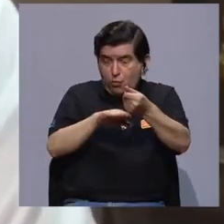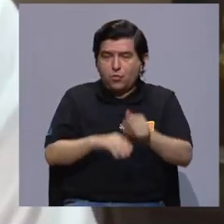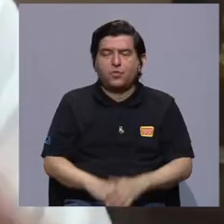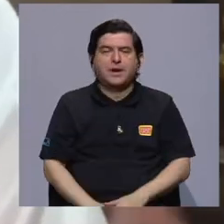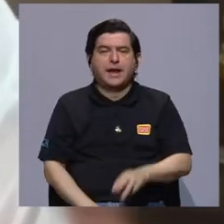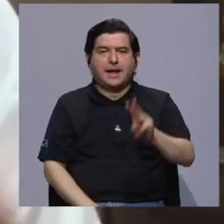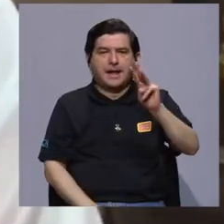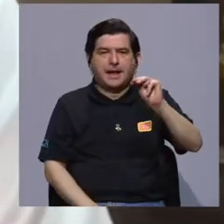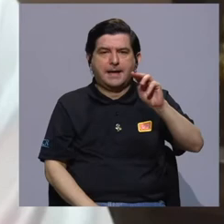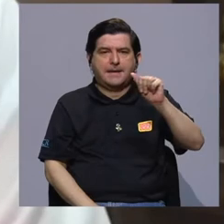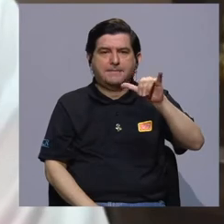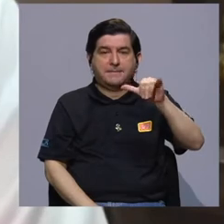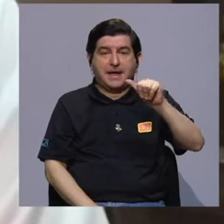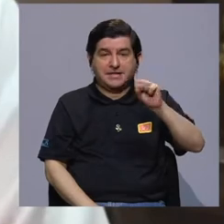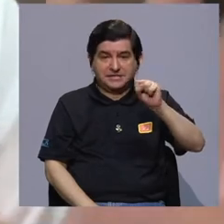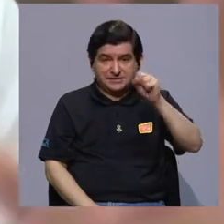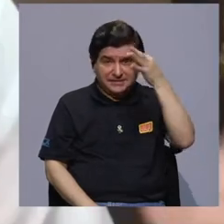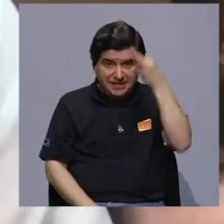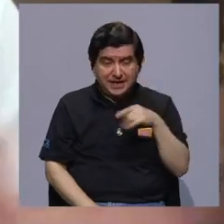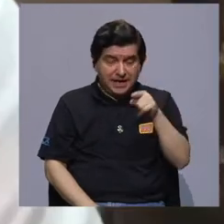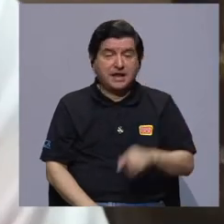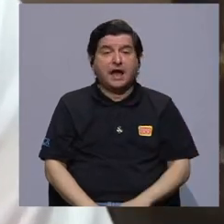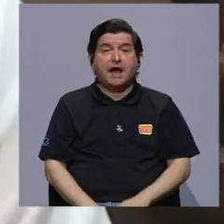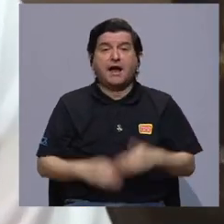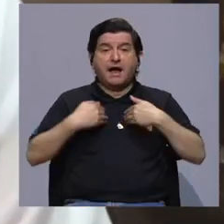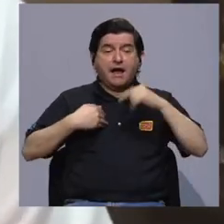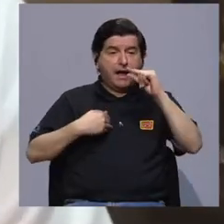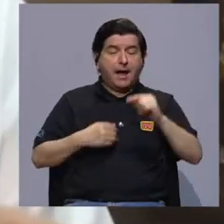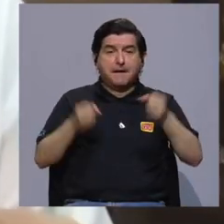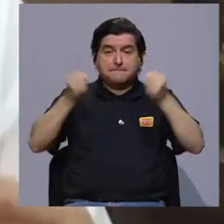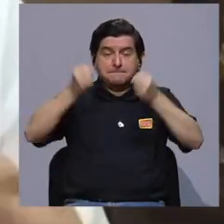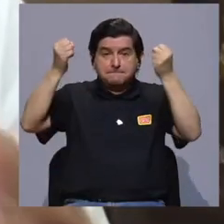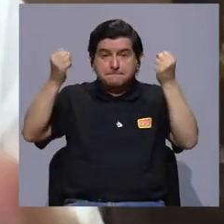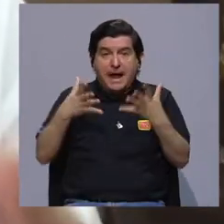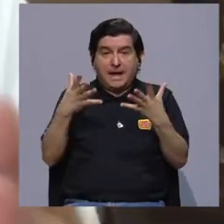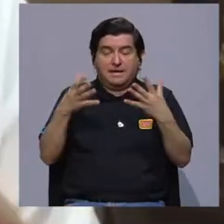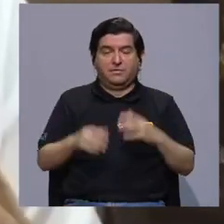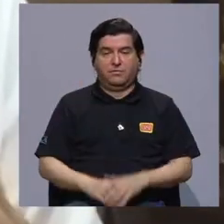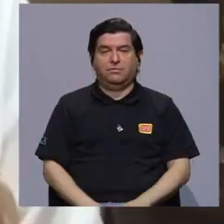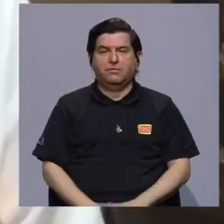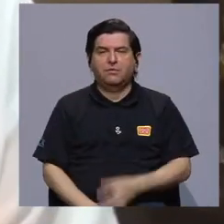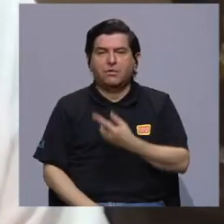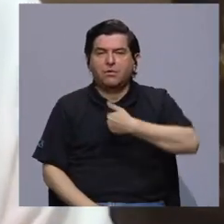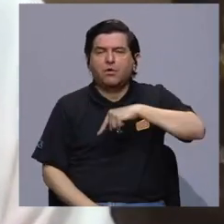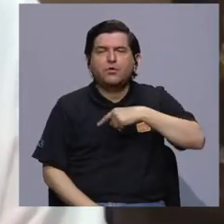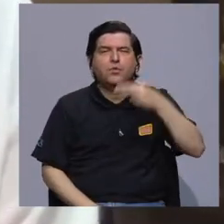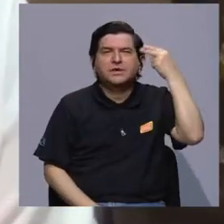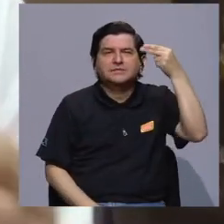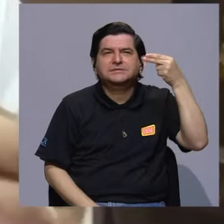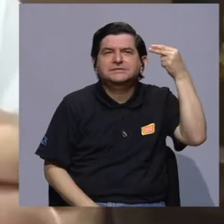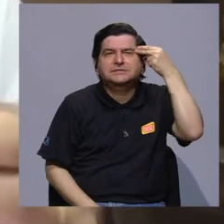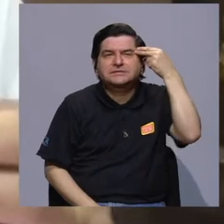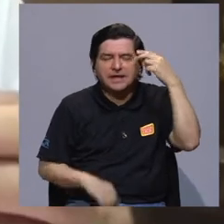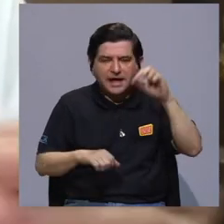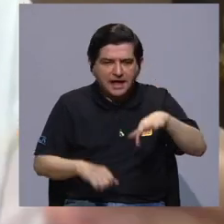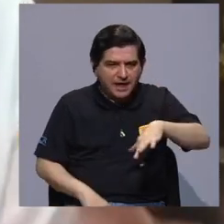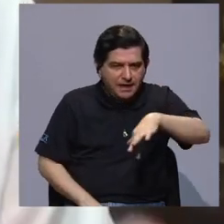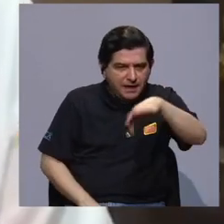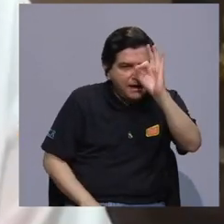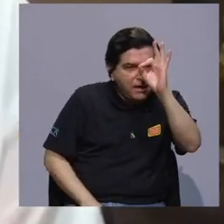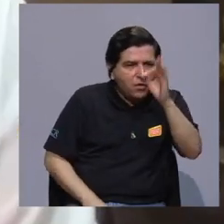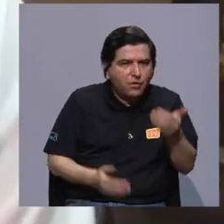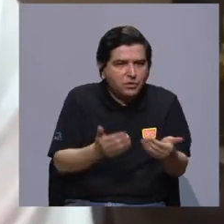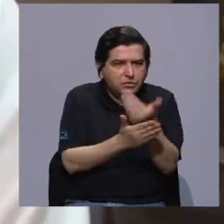curativas. De hecho, para los mayas era un insecto mágico. Entonces, nuestra hipótesis es que